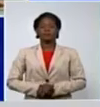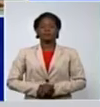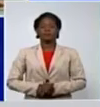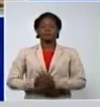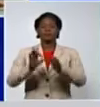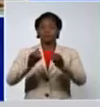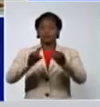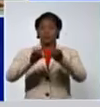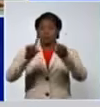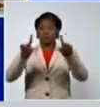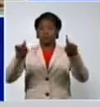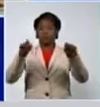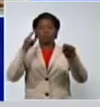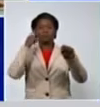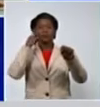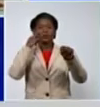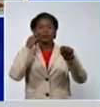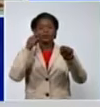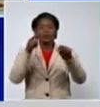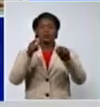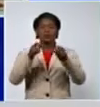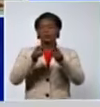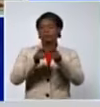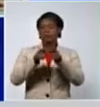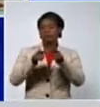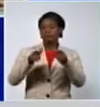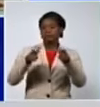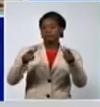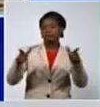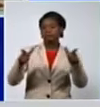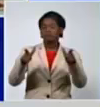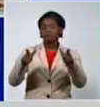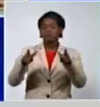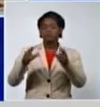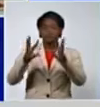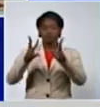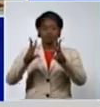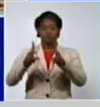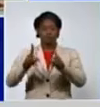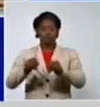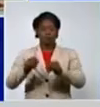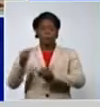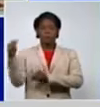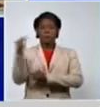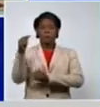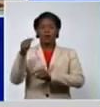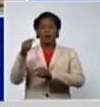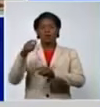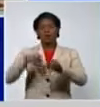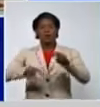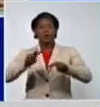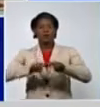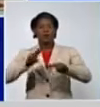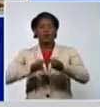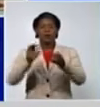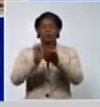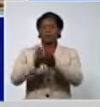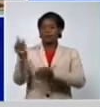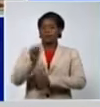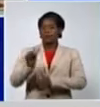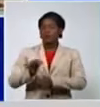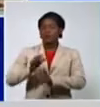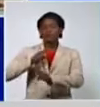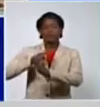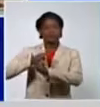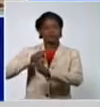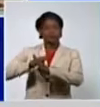su tasa, excepto La Habana, Mayabeque, Santiago de